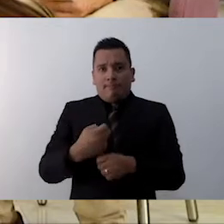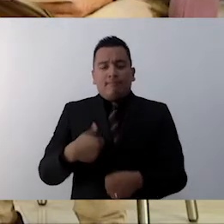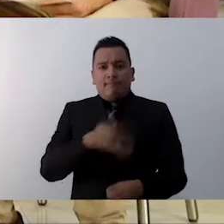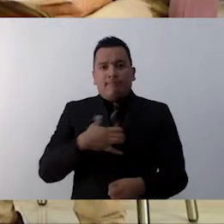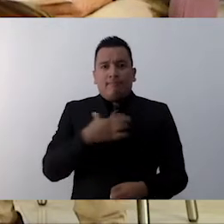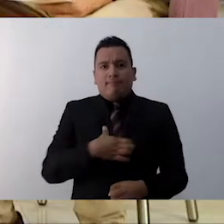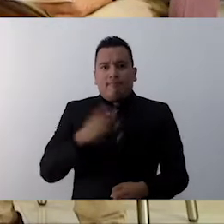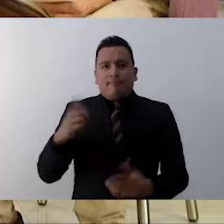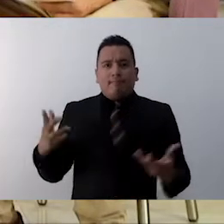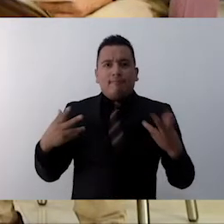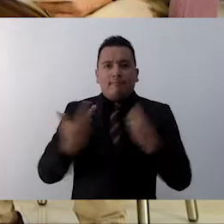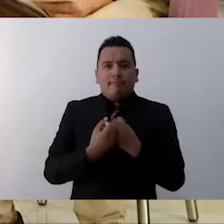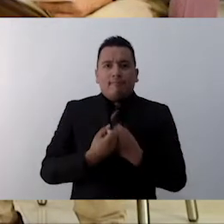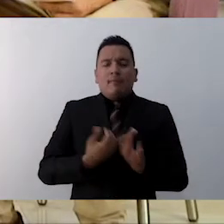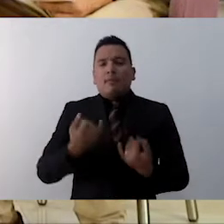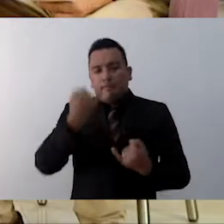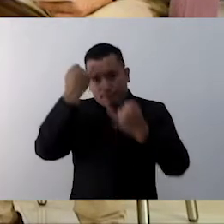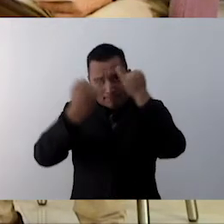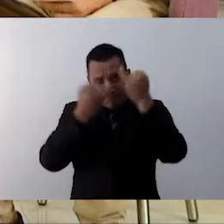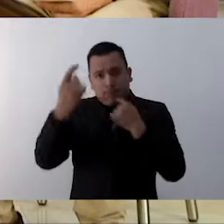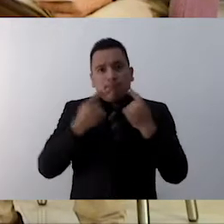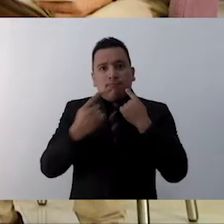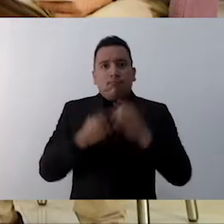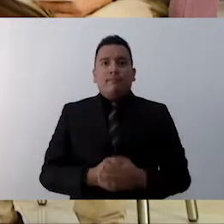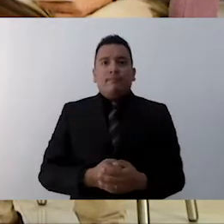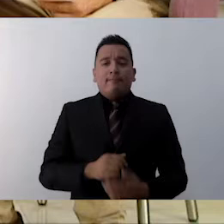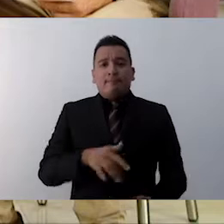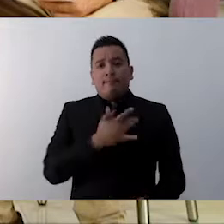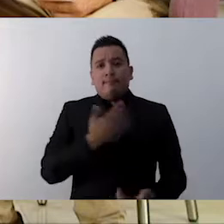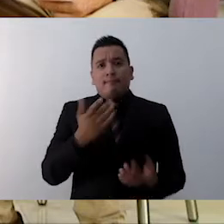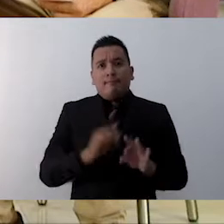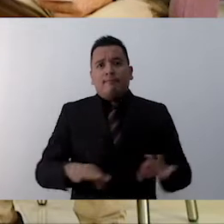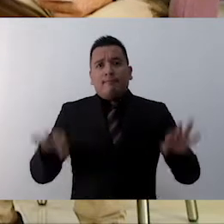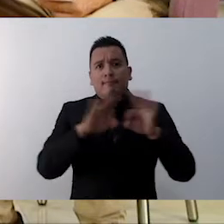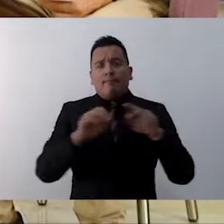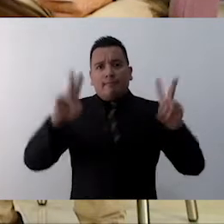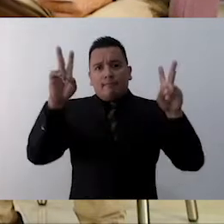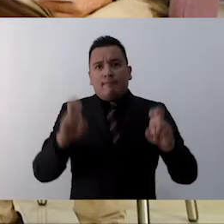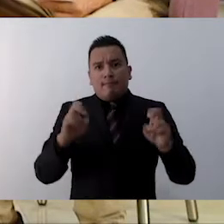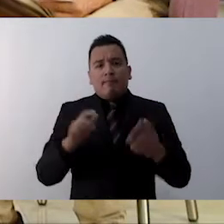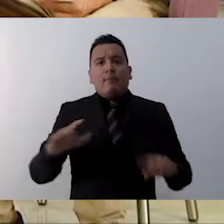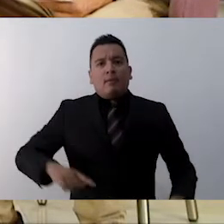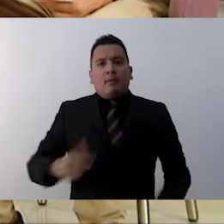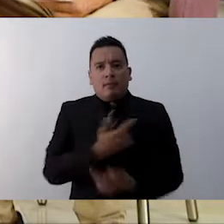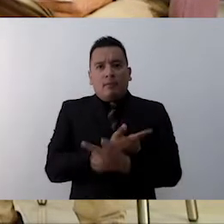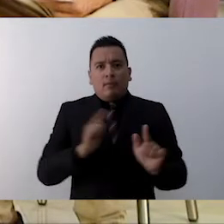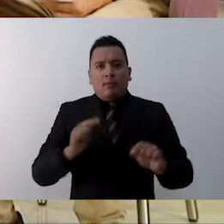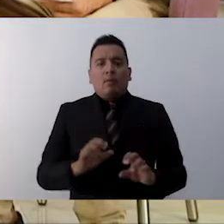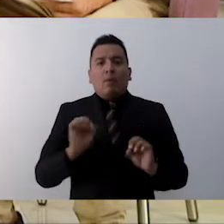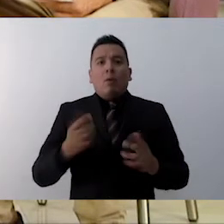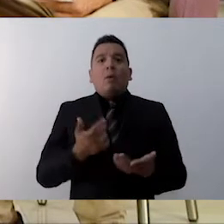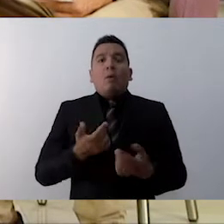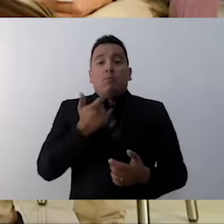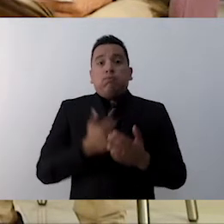por la invitación. Muy agradecido estar por acá compartiendo algunas ideas. Pues digo, sin duda el tema de la democracia